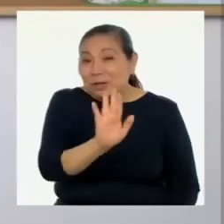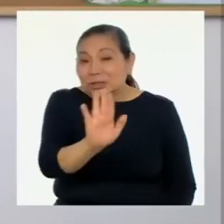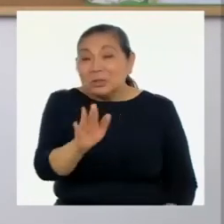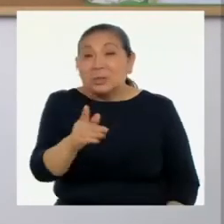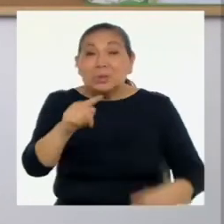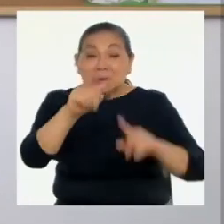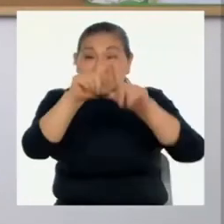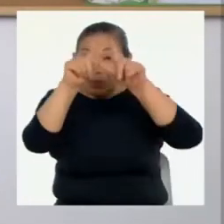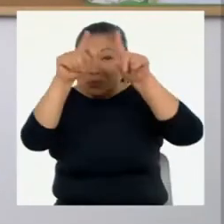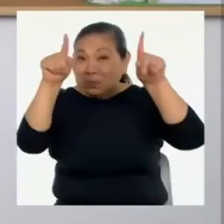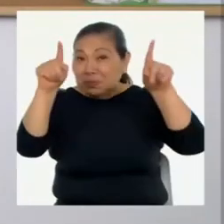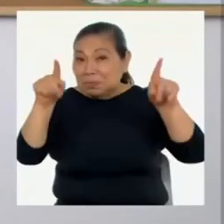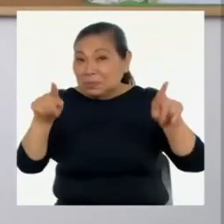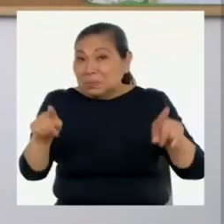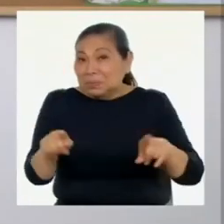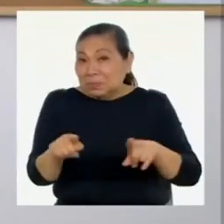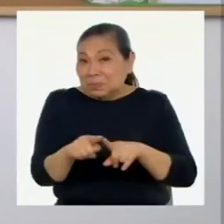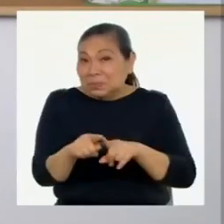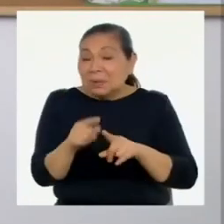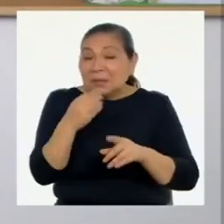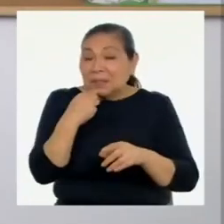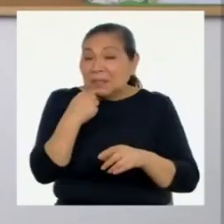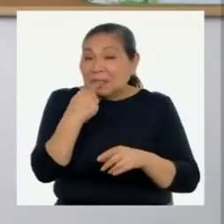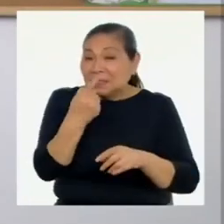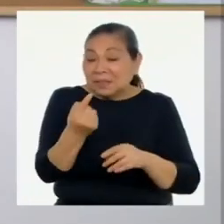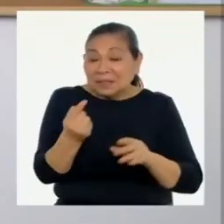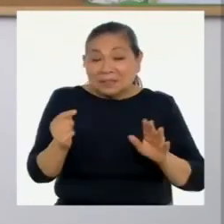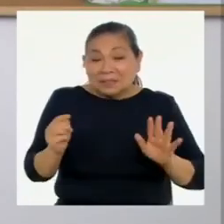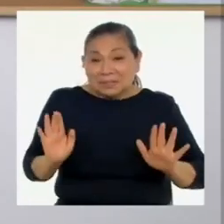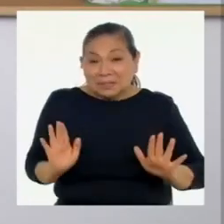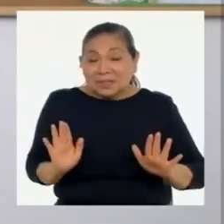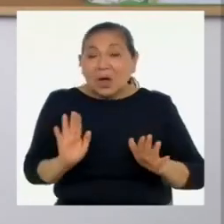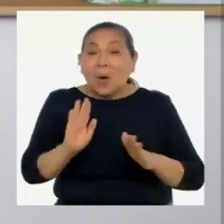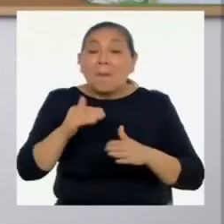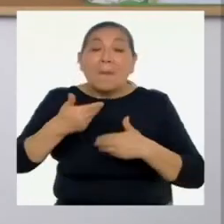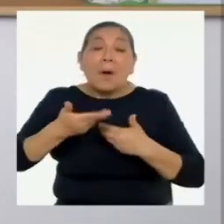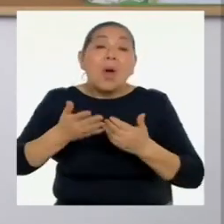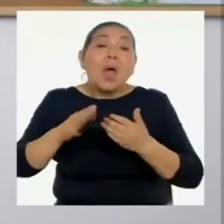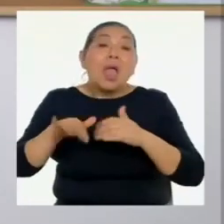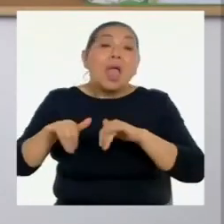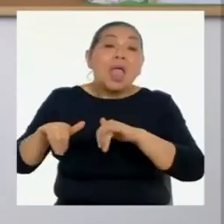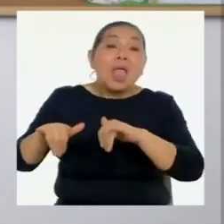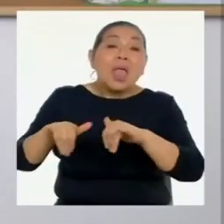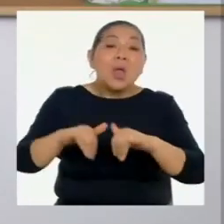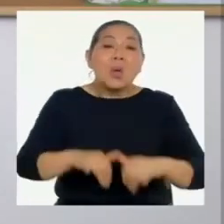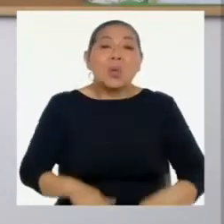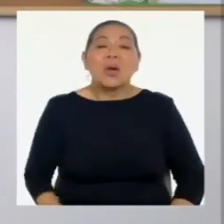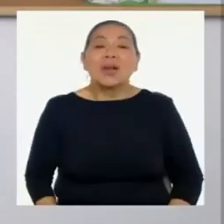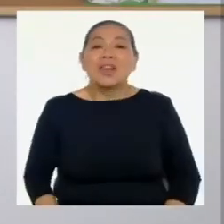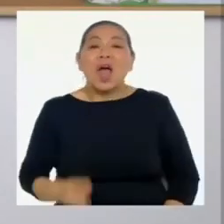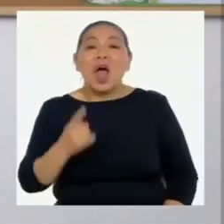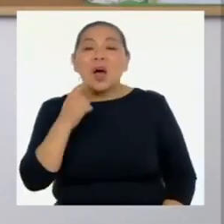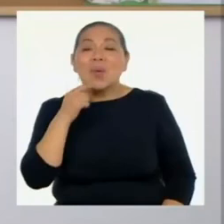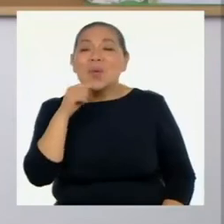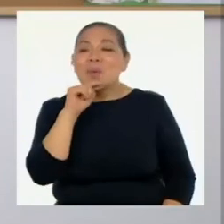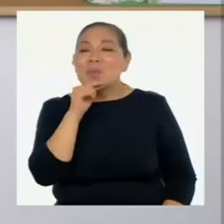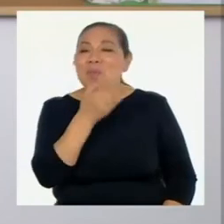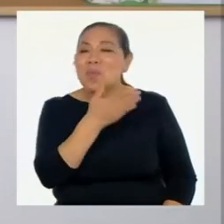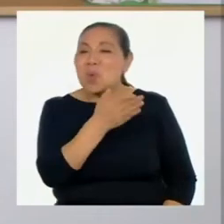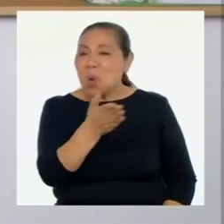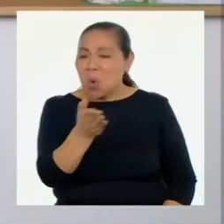parece tu afiche y lo que estás proponiendo en pro de la igualdad.